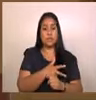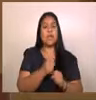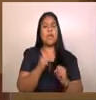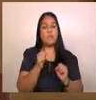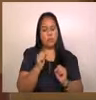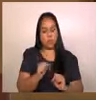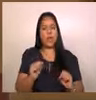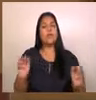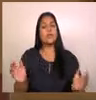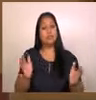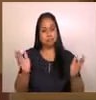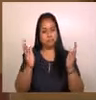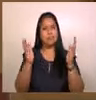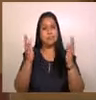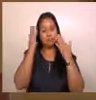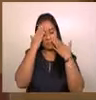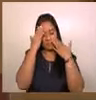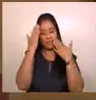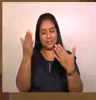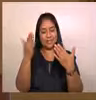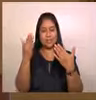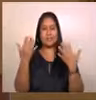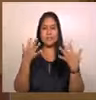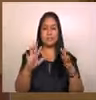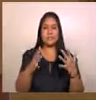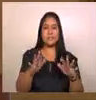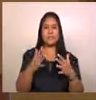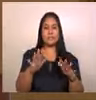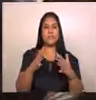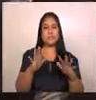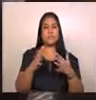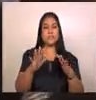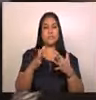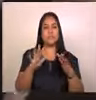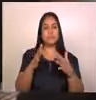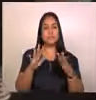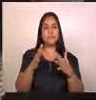puede salir adelante. Muchas gracias.